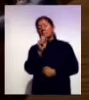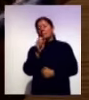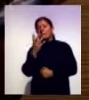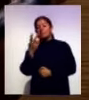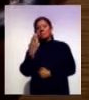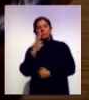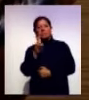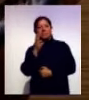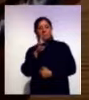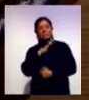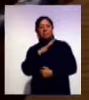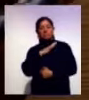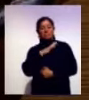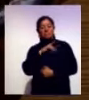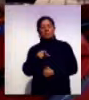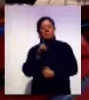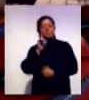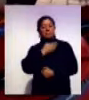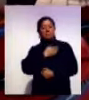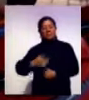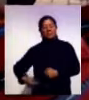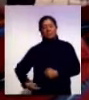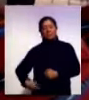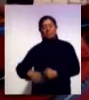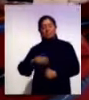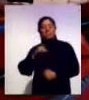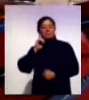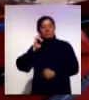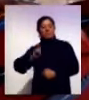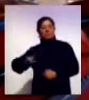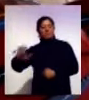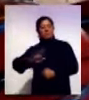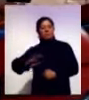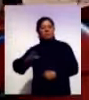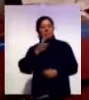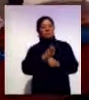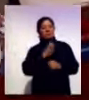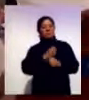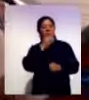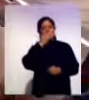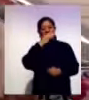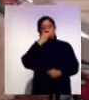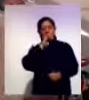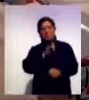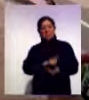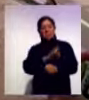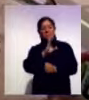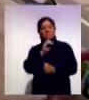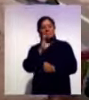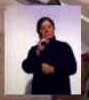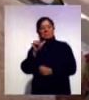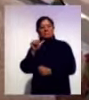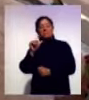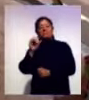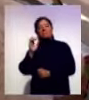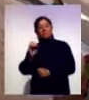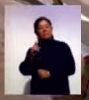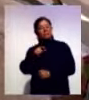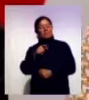se realizará en el municipio de Zacatelco el tercer Festival del Cacao, encuentro que busca promover esta deliciosa